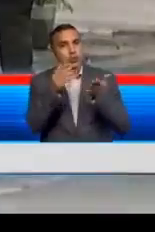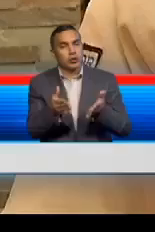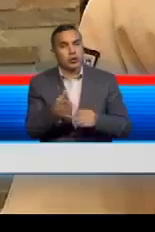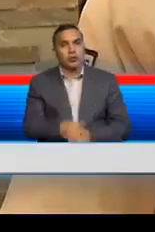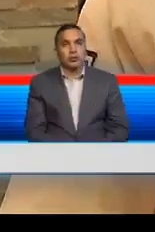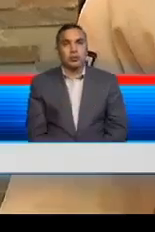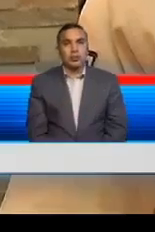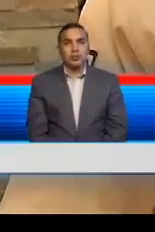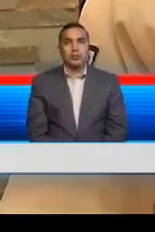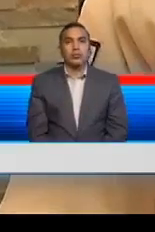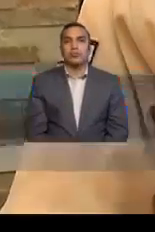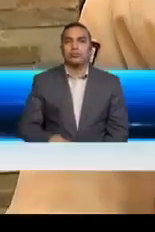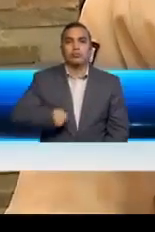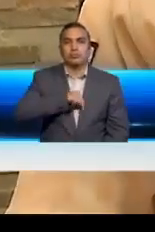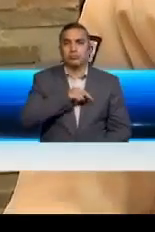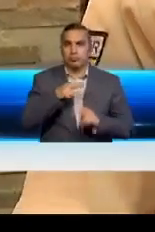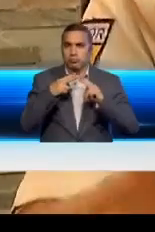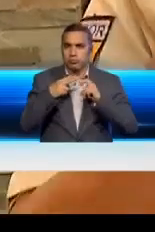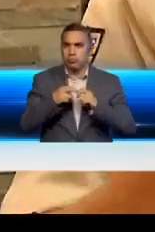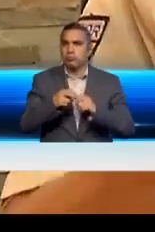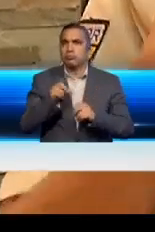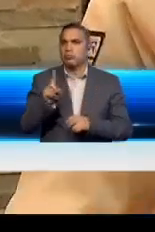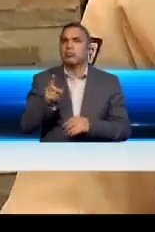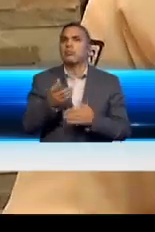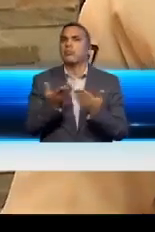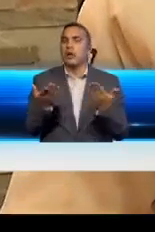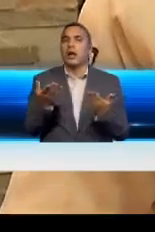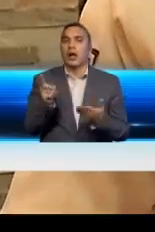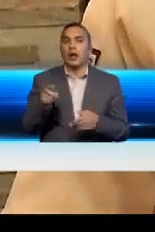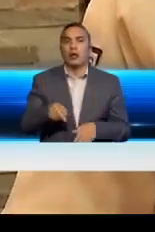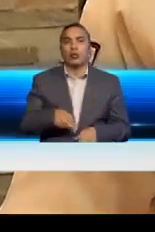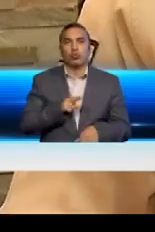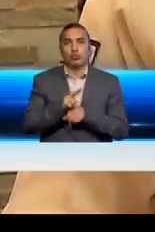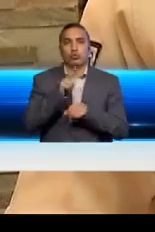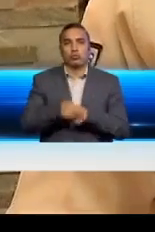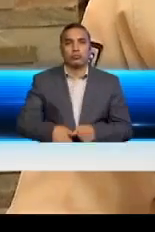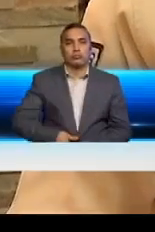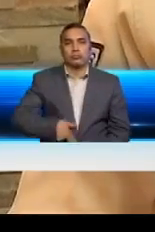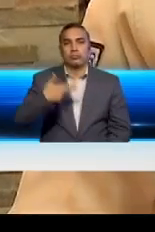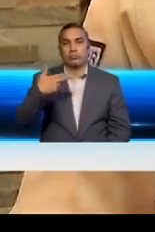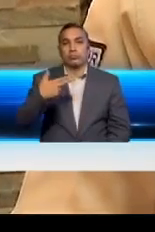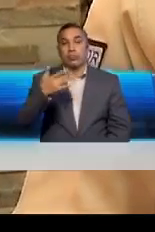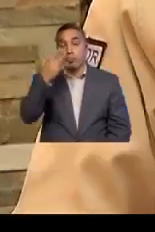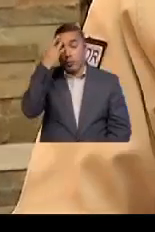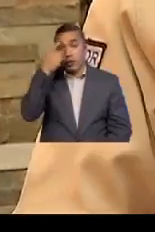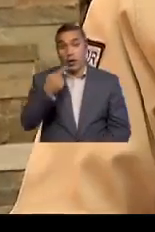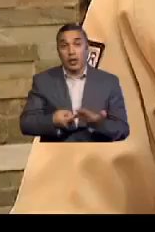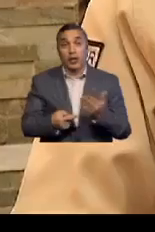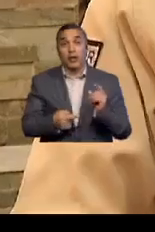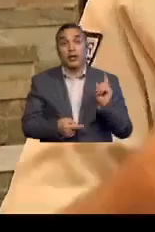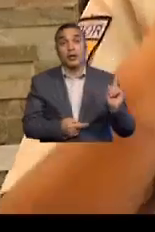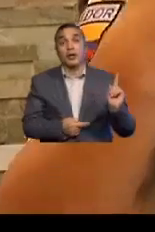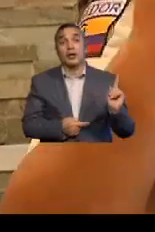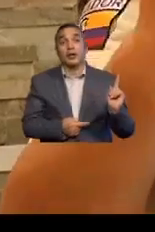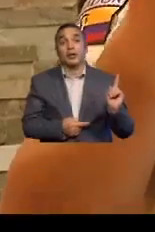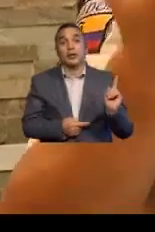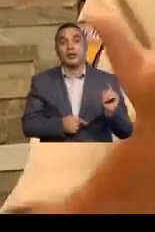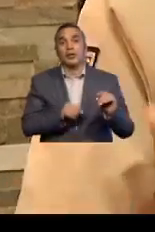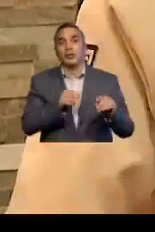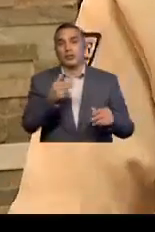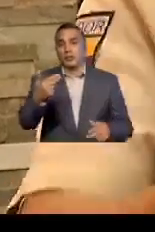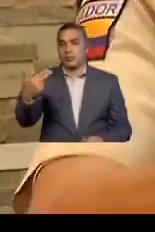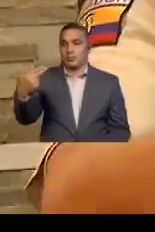Nosotros pudimos investigar, él tuvo que hacer uso de esa arma de fuego porque lamentablemente se topó ante una